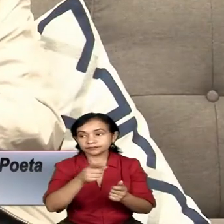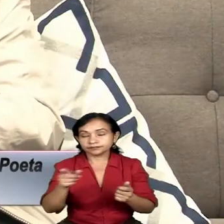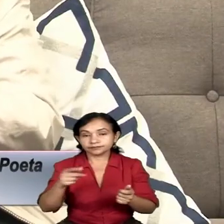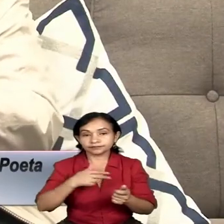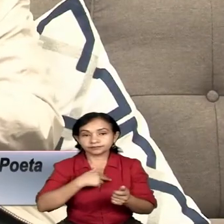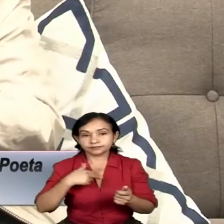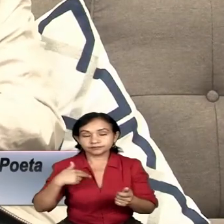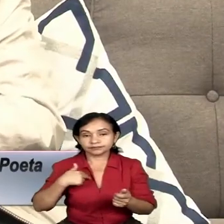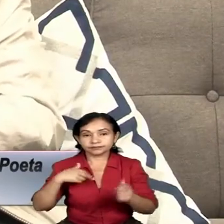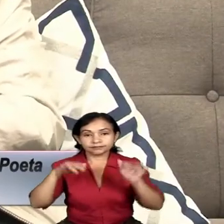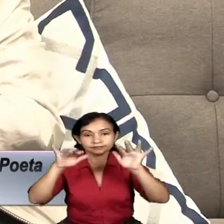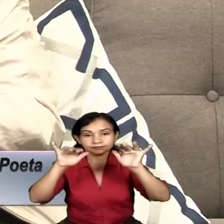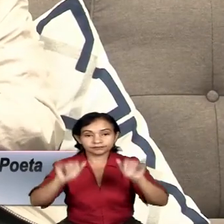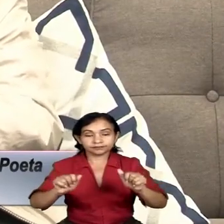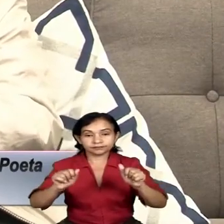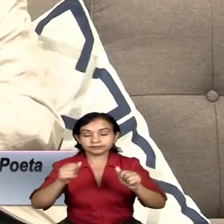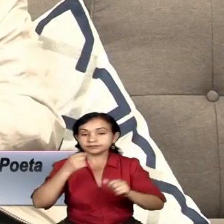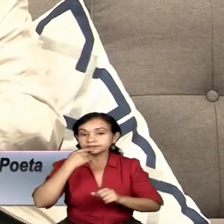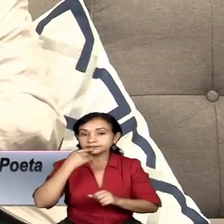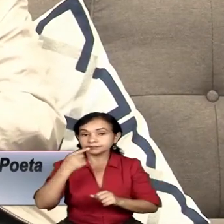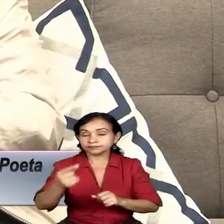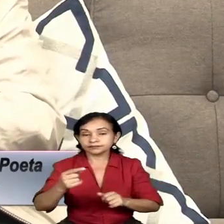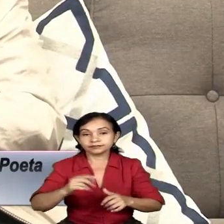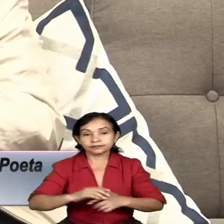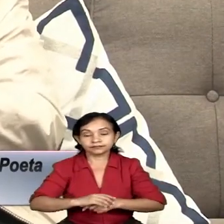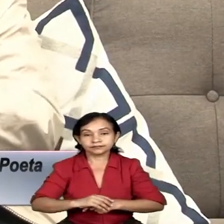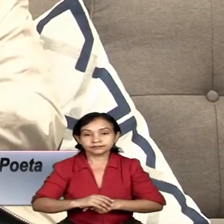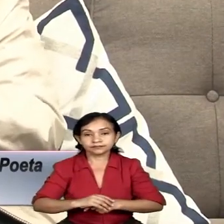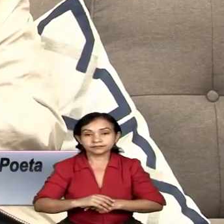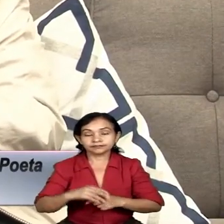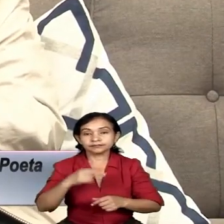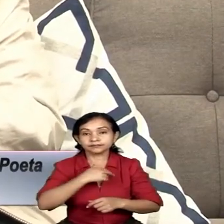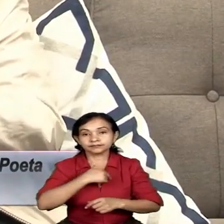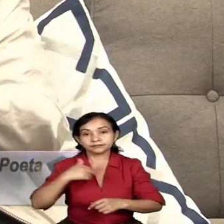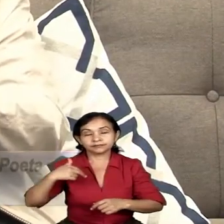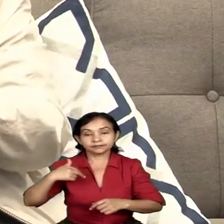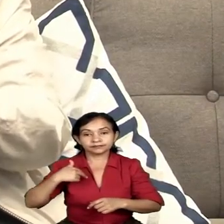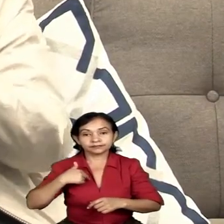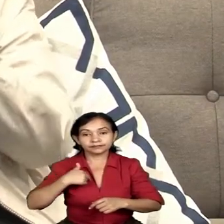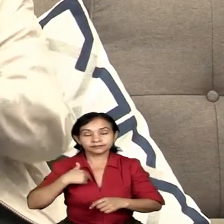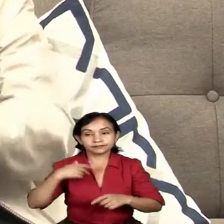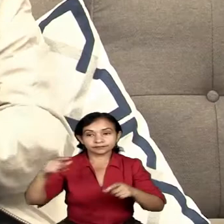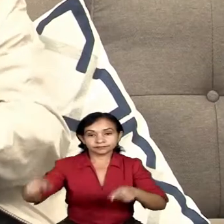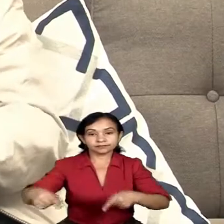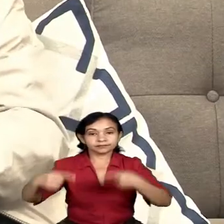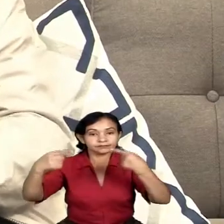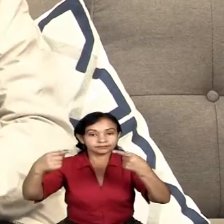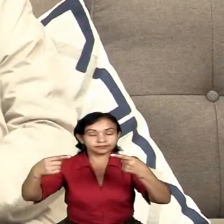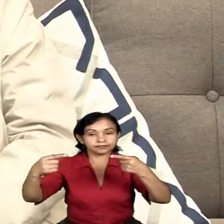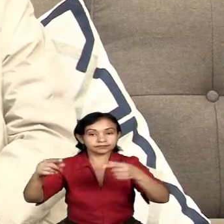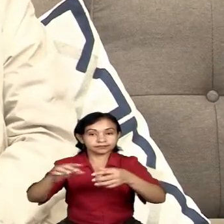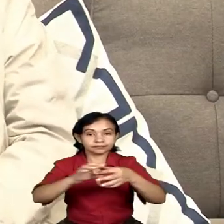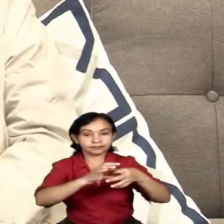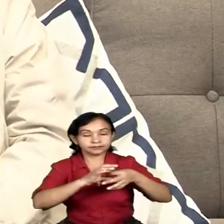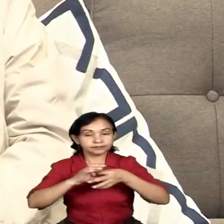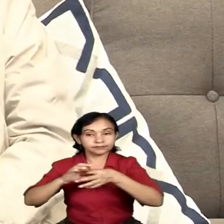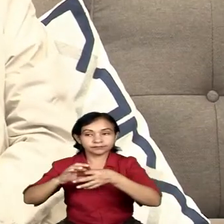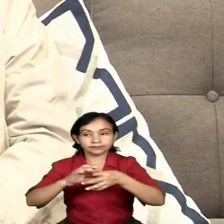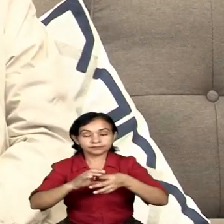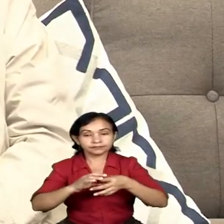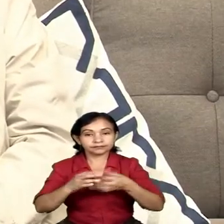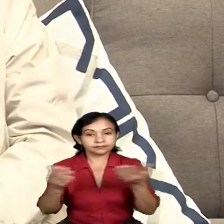están desde ya advirtiendo que van a ser los enemigos de esa unidad.